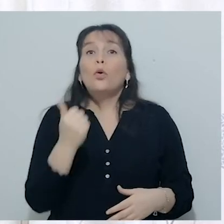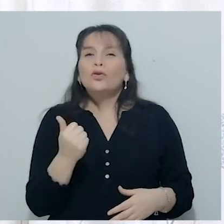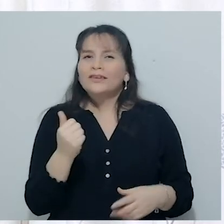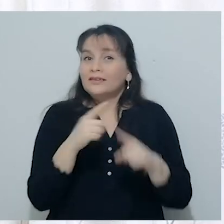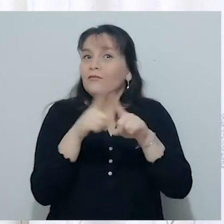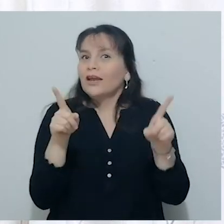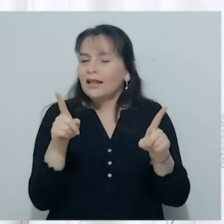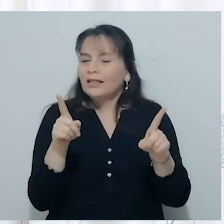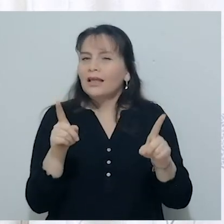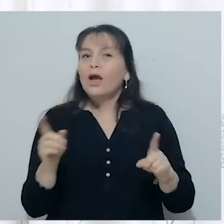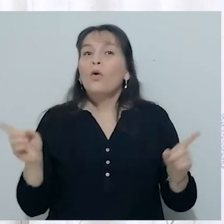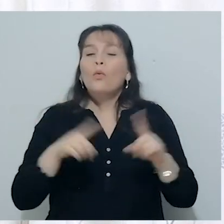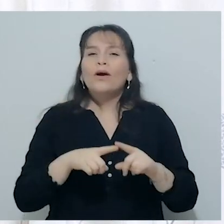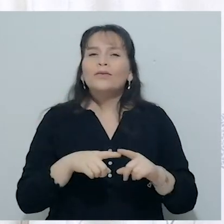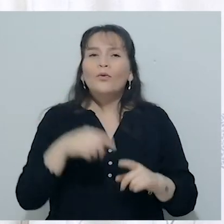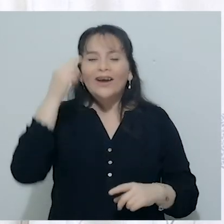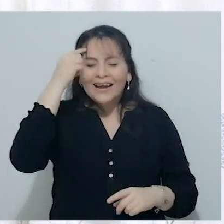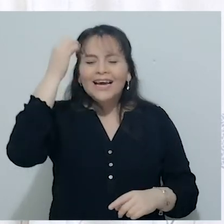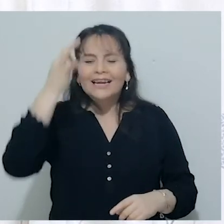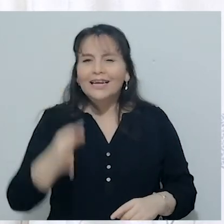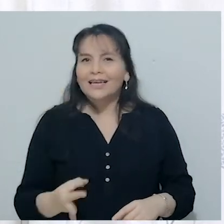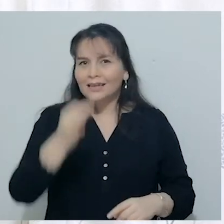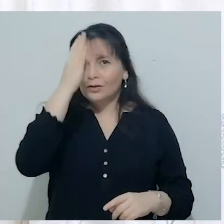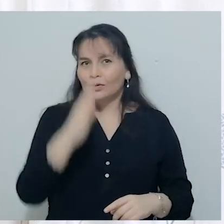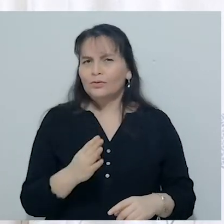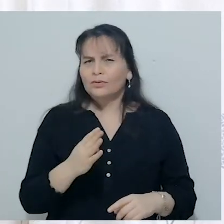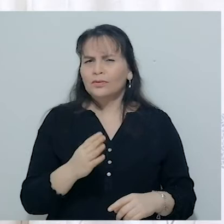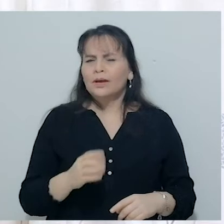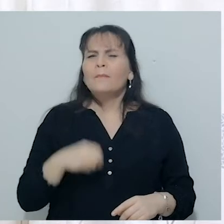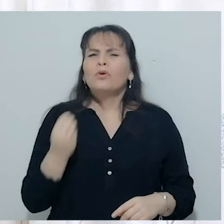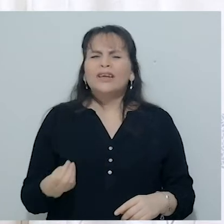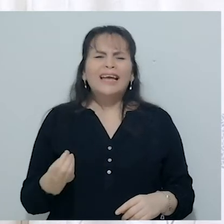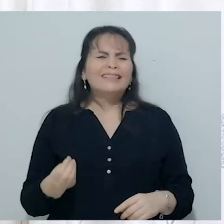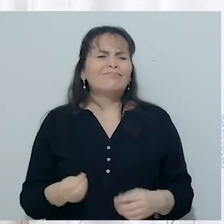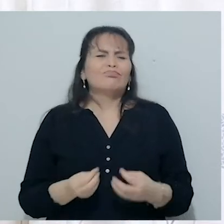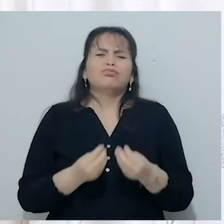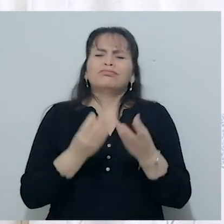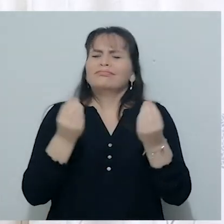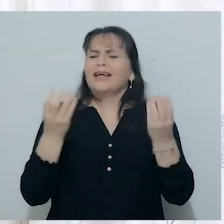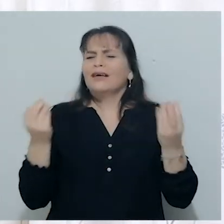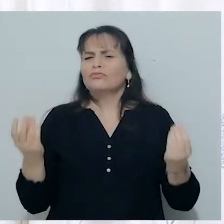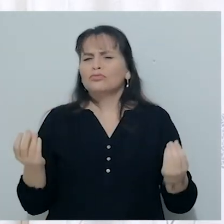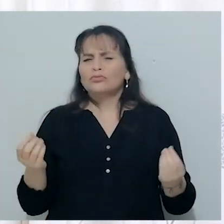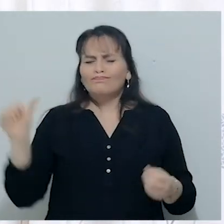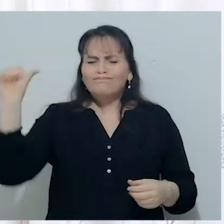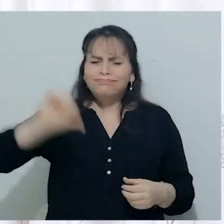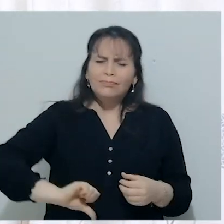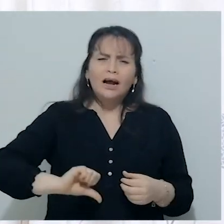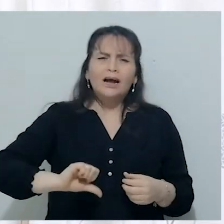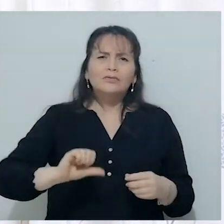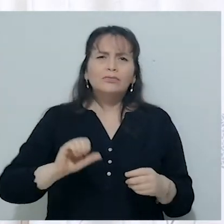Dios. Por lo tanto, dice, cuídate de no olvidarte de Dios. ¿Por qué hay tantas tragedias en la